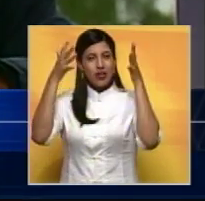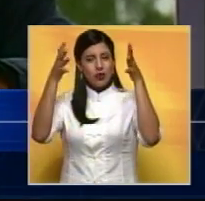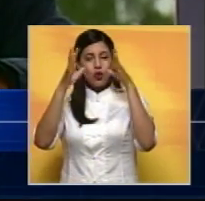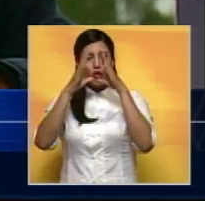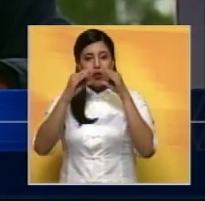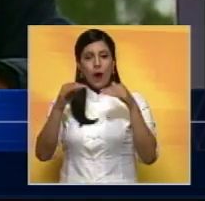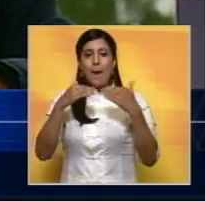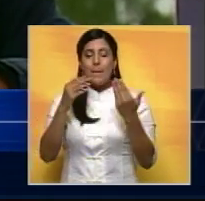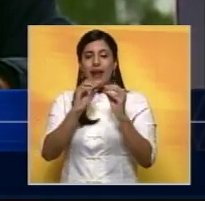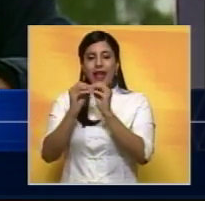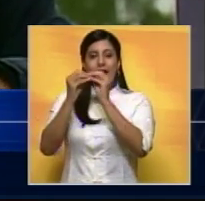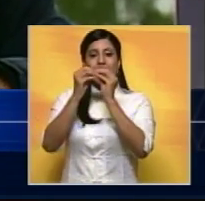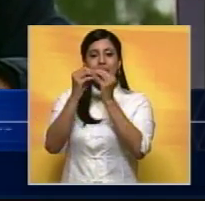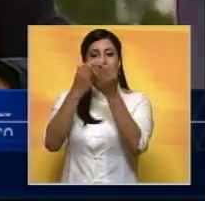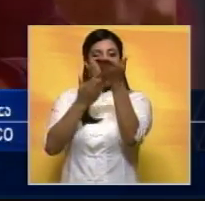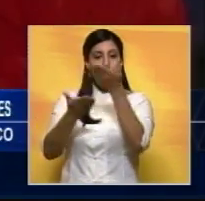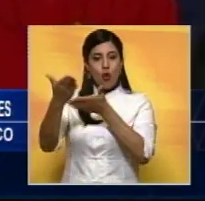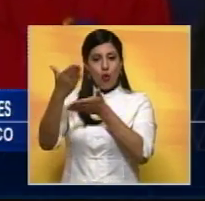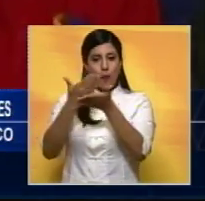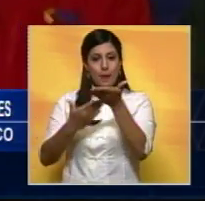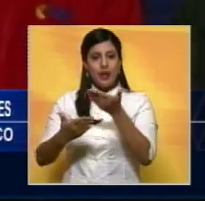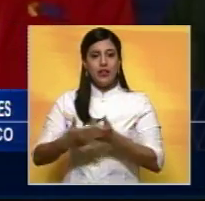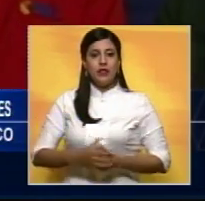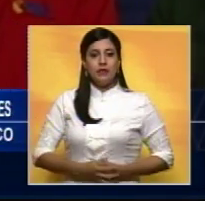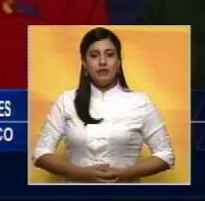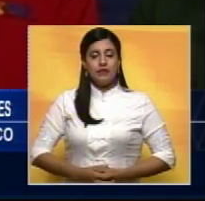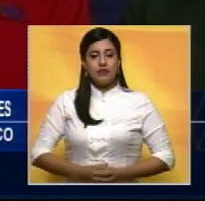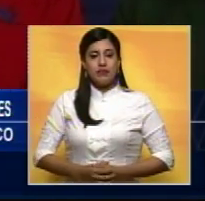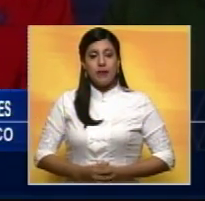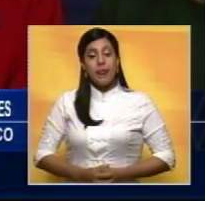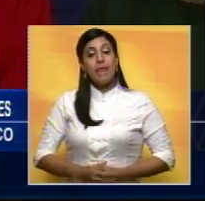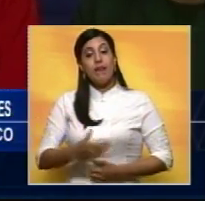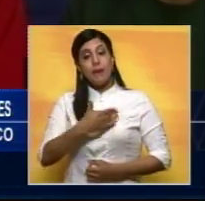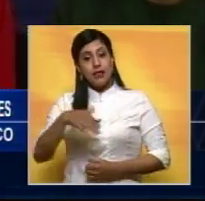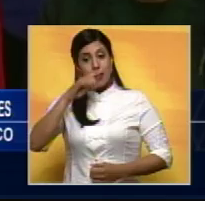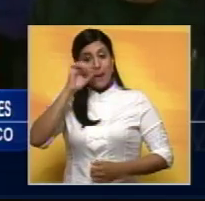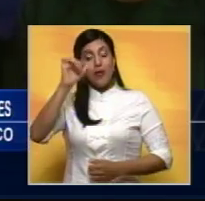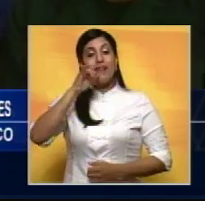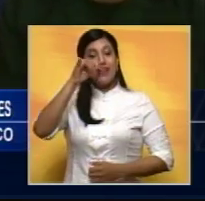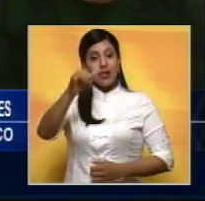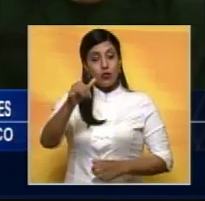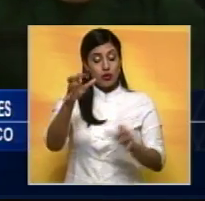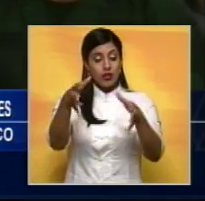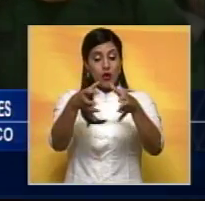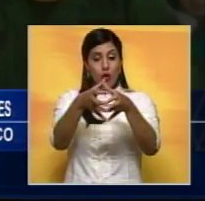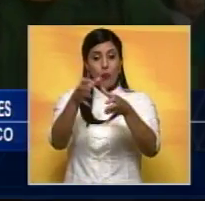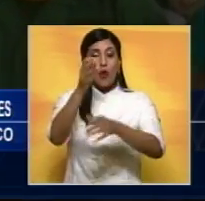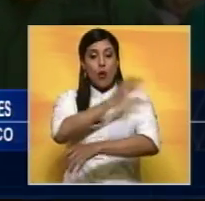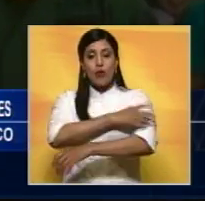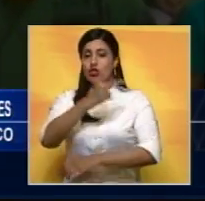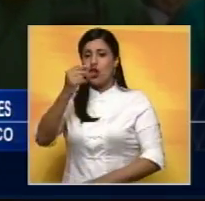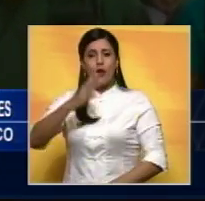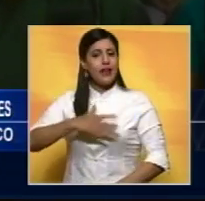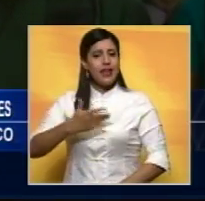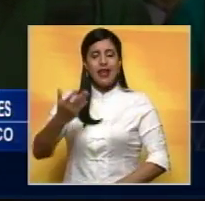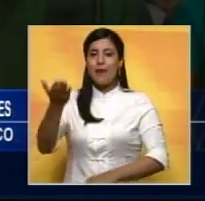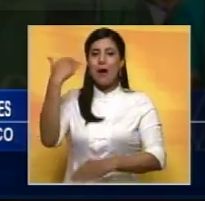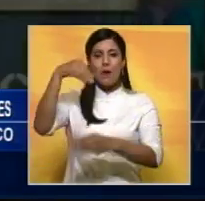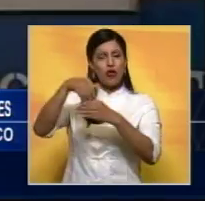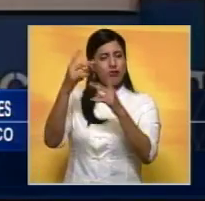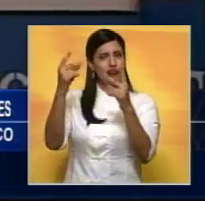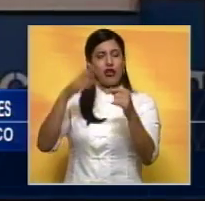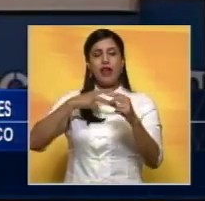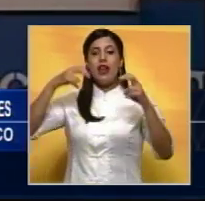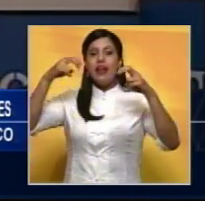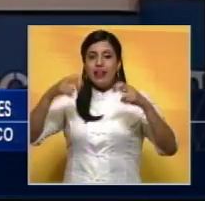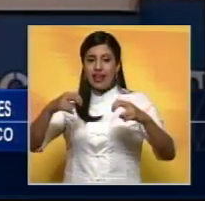asesoría para recuperar sus comercios. El Ejecutivo Nacional denunció que sectores de la oposición no quieren realizar elecciones ni